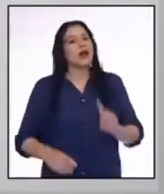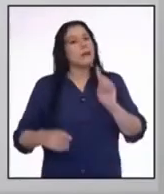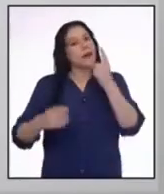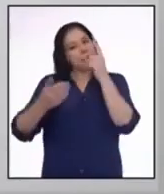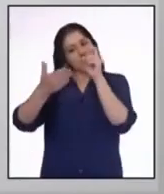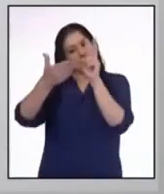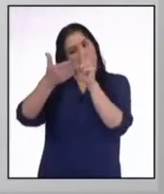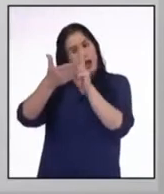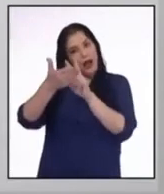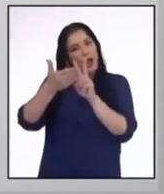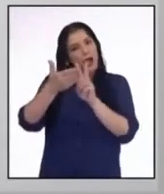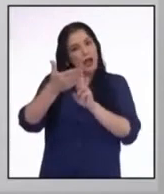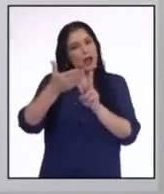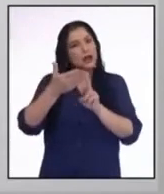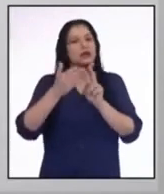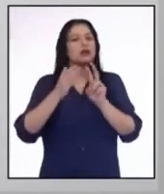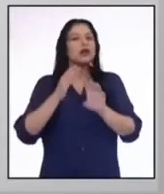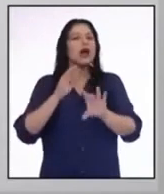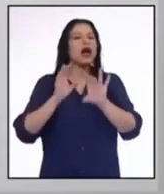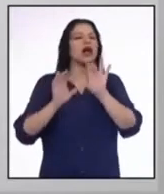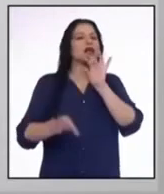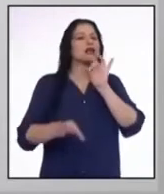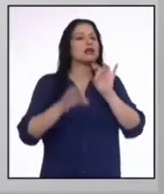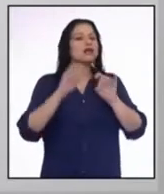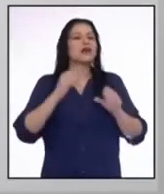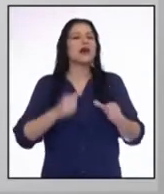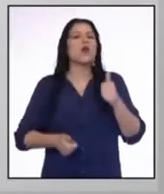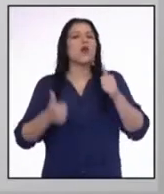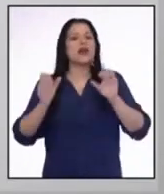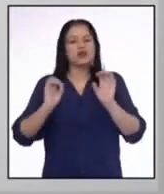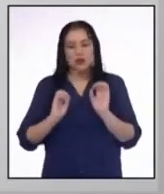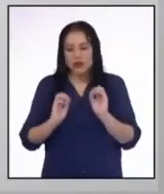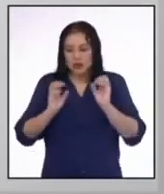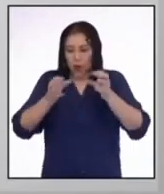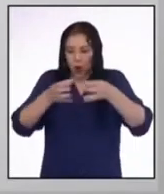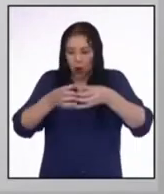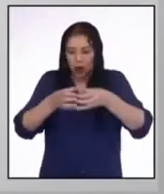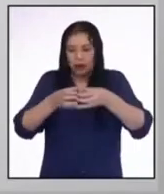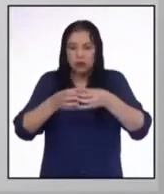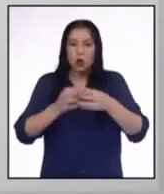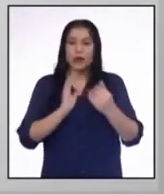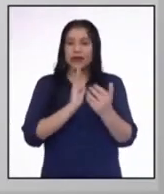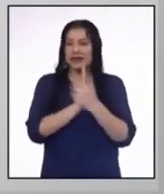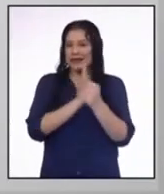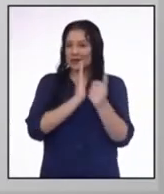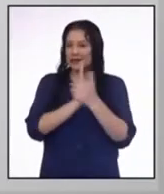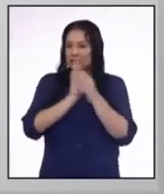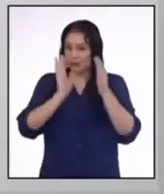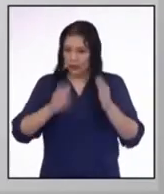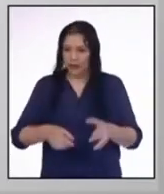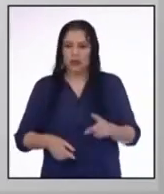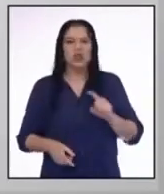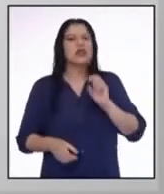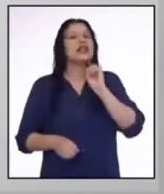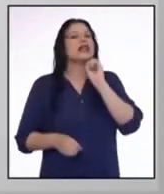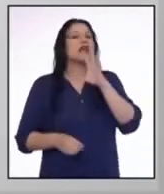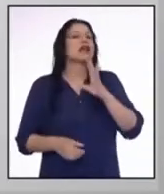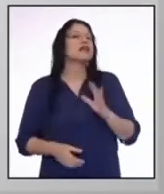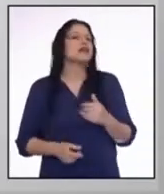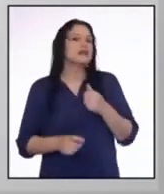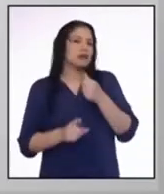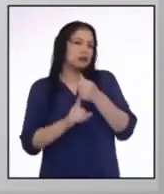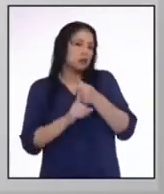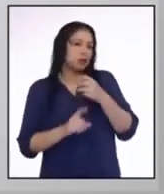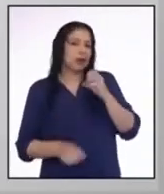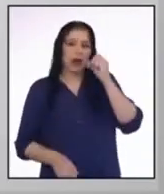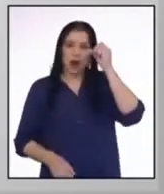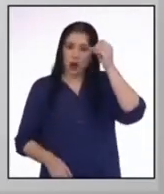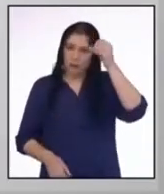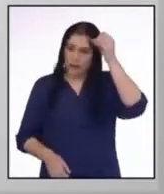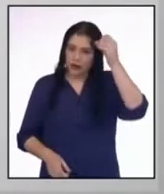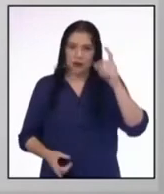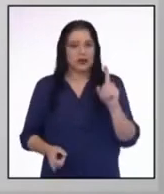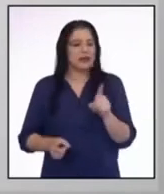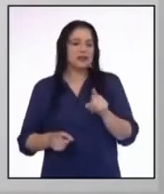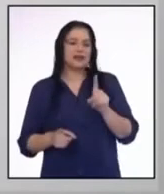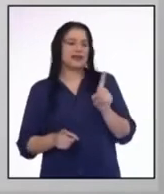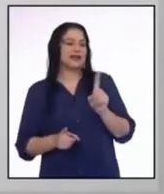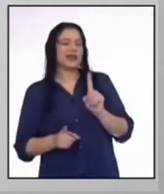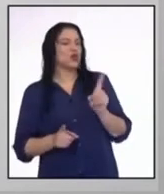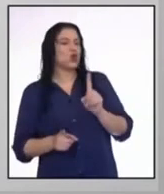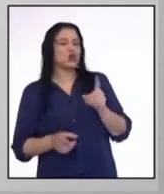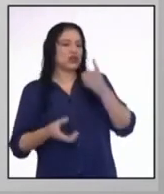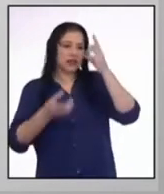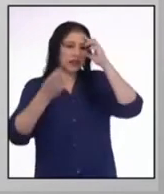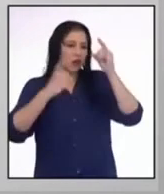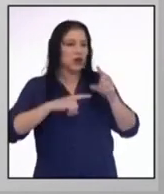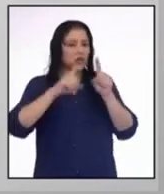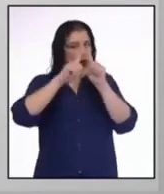primera lectura, identifiquemos las instituciones o especialistas que emiten sus opiniones en contra o a